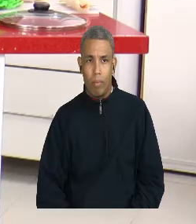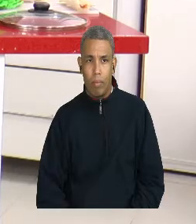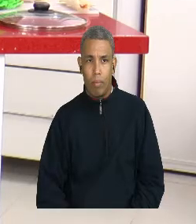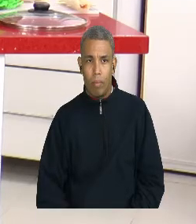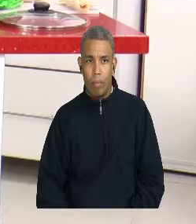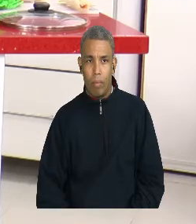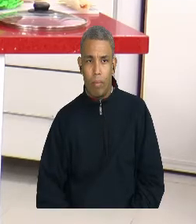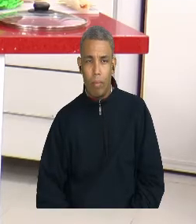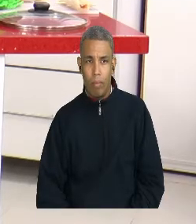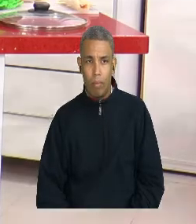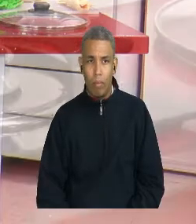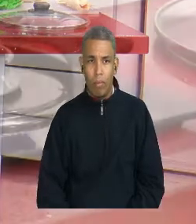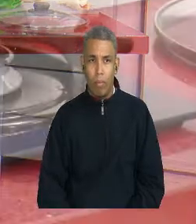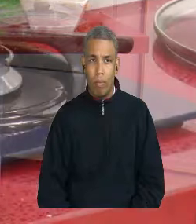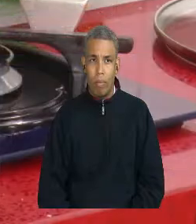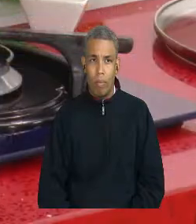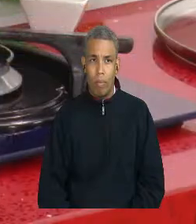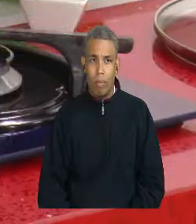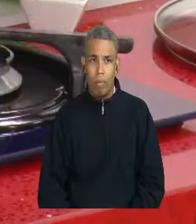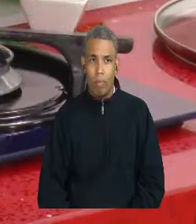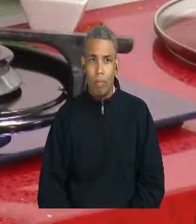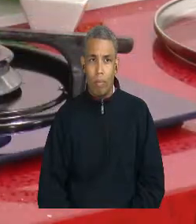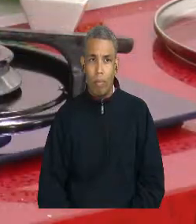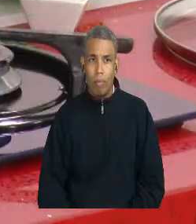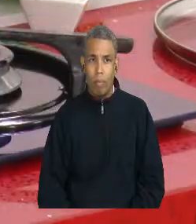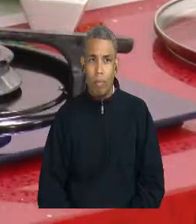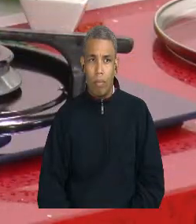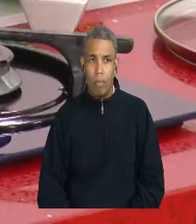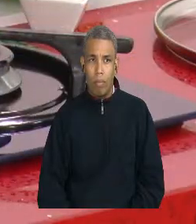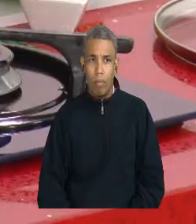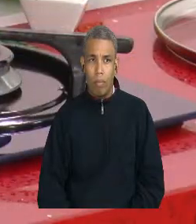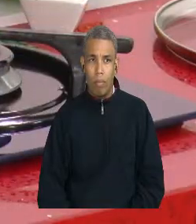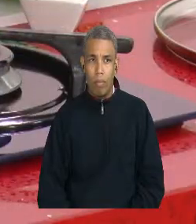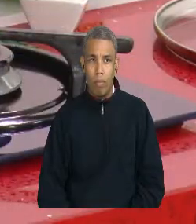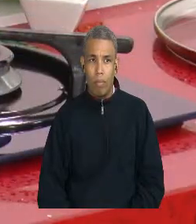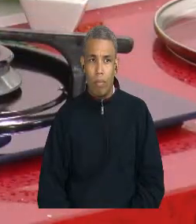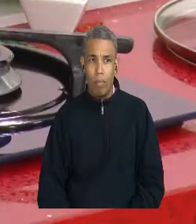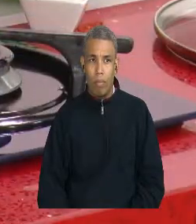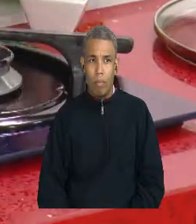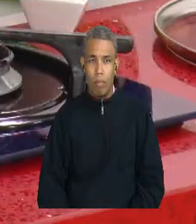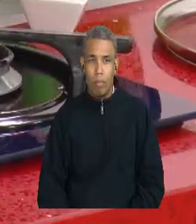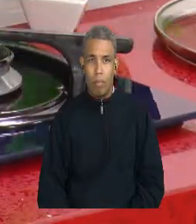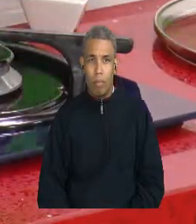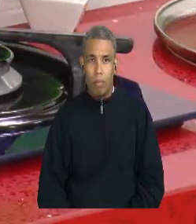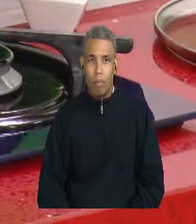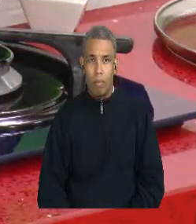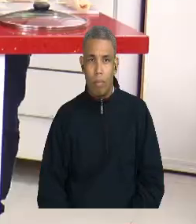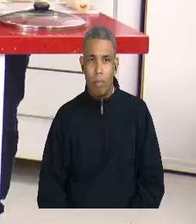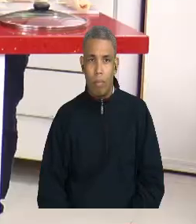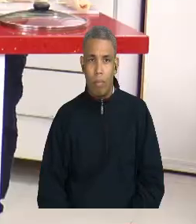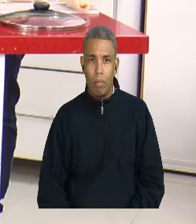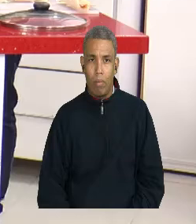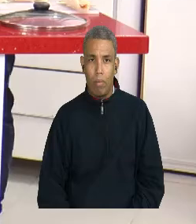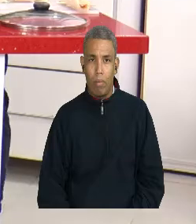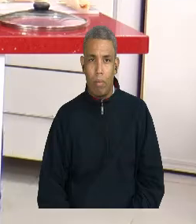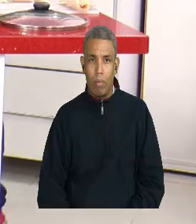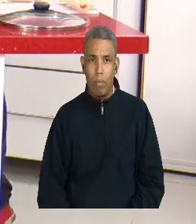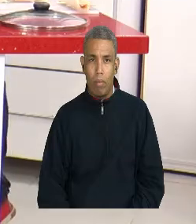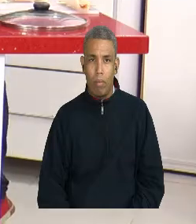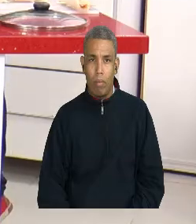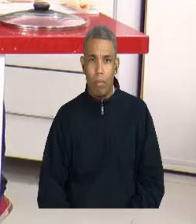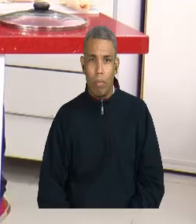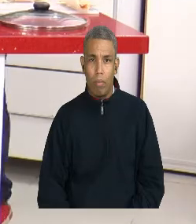Una y dos. Como por... Sí, como por seguridad. Dice mi esposo, por si las moscas. Sí. Listo.